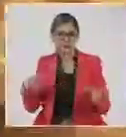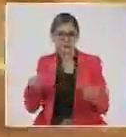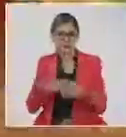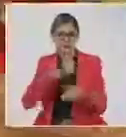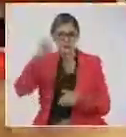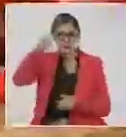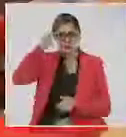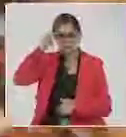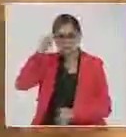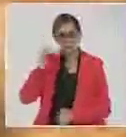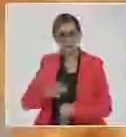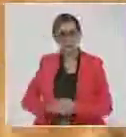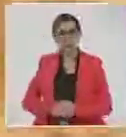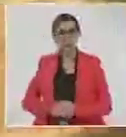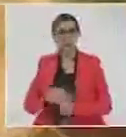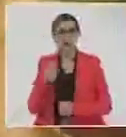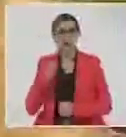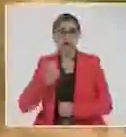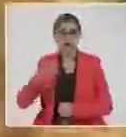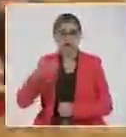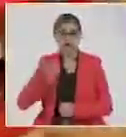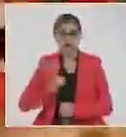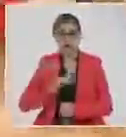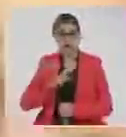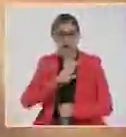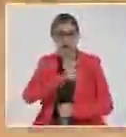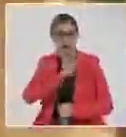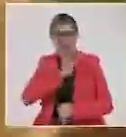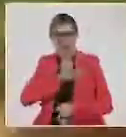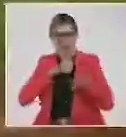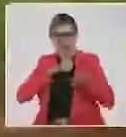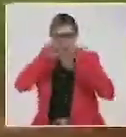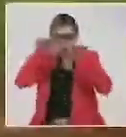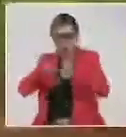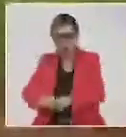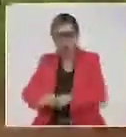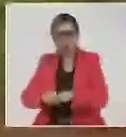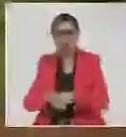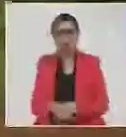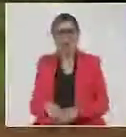durante la conquista española. ¿Los colores tienen algo